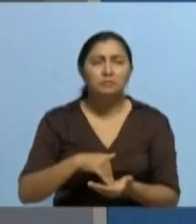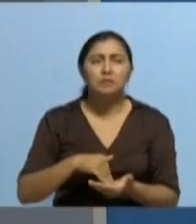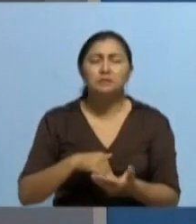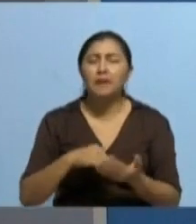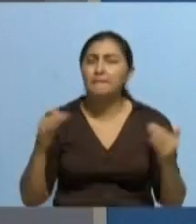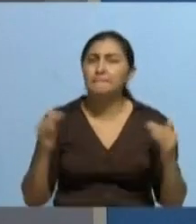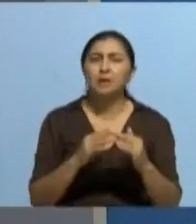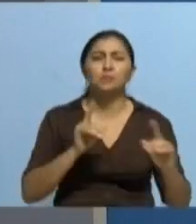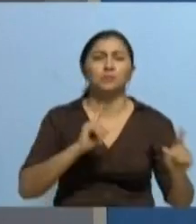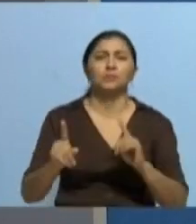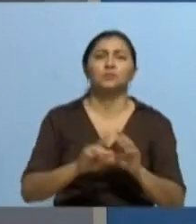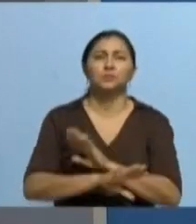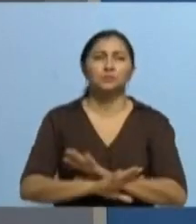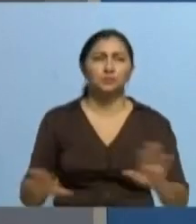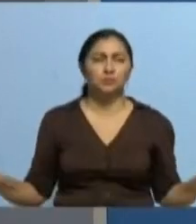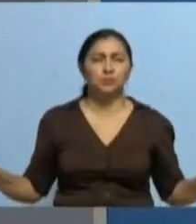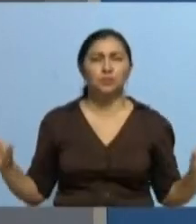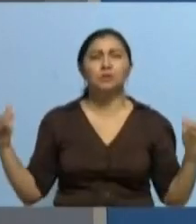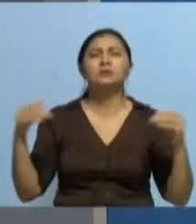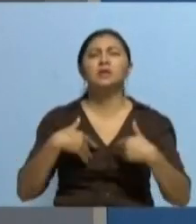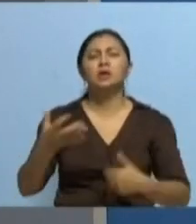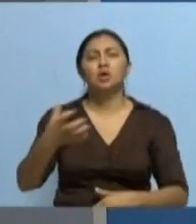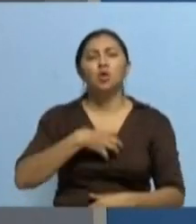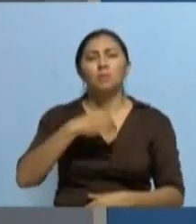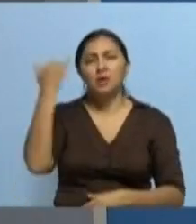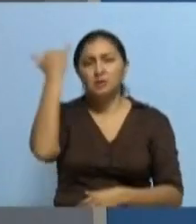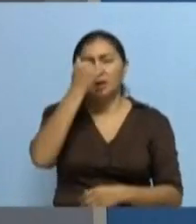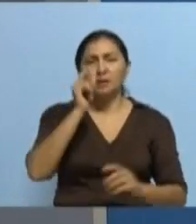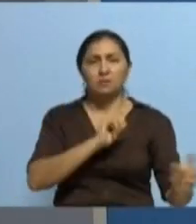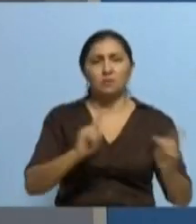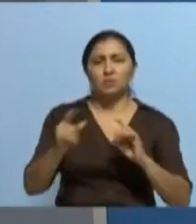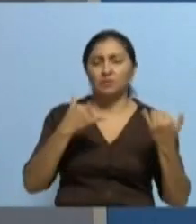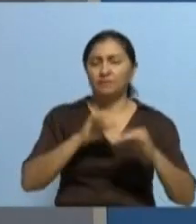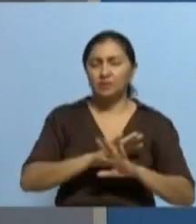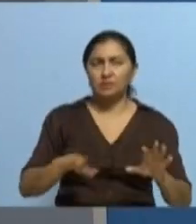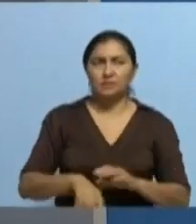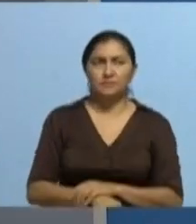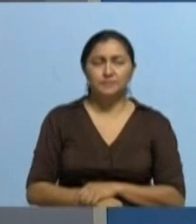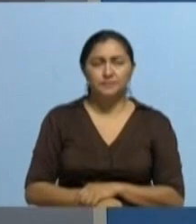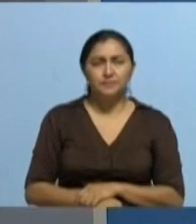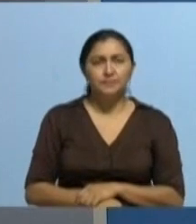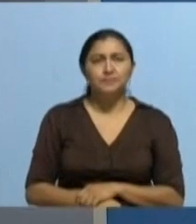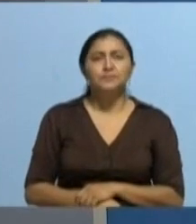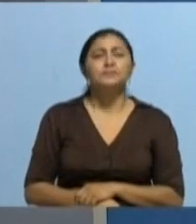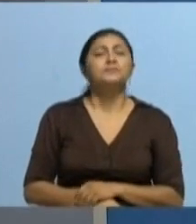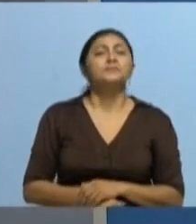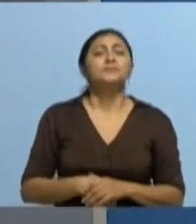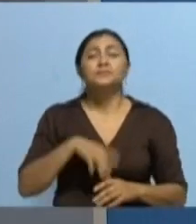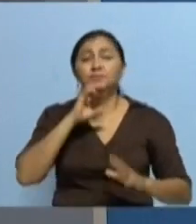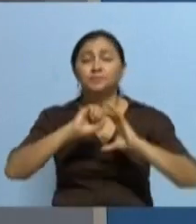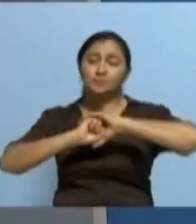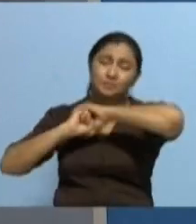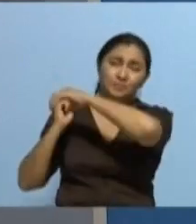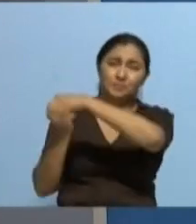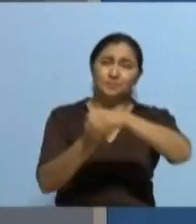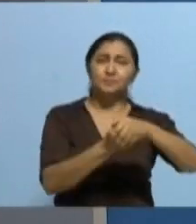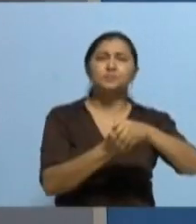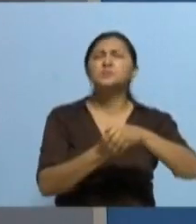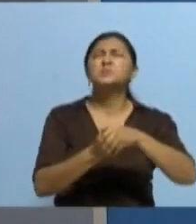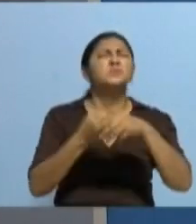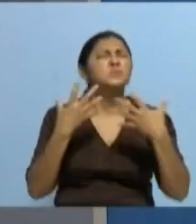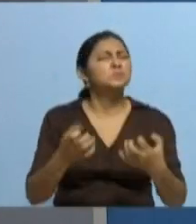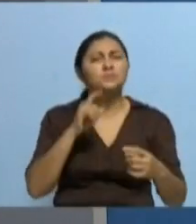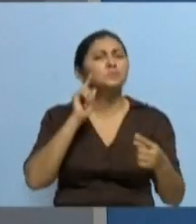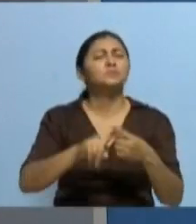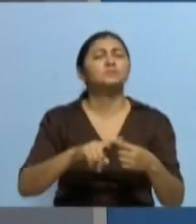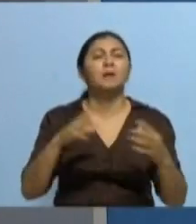de ida de la semifinal de la Copa Italia, 1-1 marcador final. Y la Major League Baseball quiere que los juegos sean más dinámicos y por